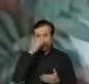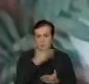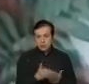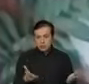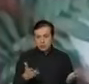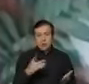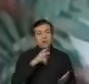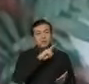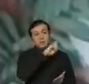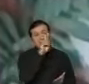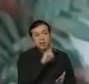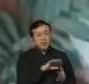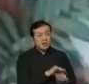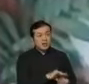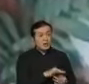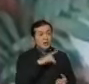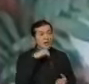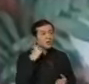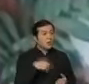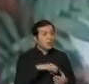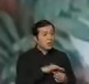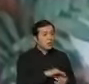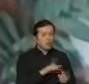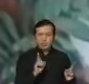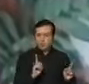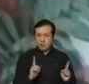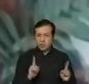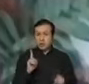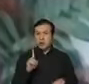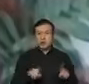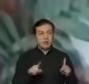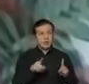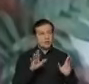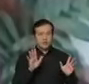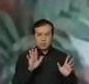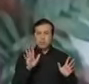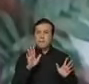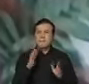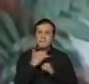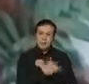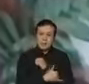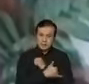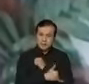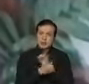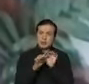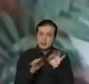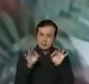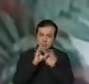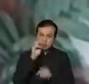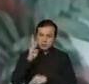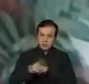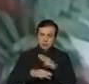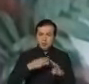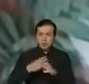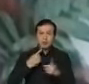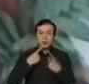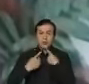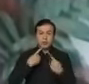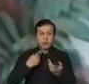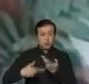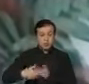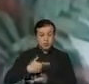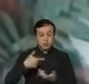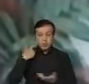no con Venezuela, ya no con Bielorrusia, ya no es con los panas del barrio, no, es con los países más importantes del mundo. Pues bien, aquí está la demostración.